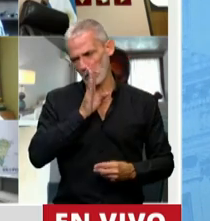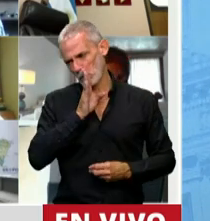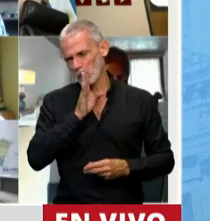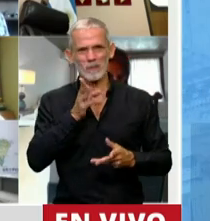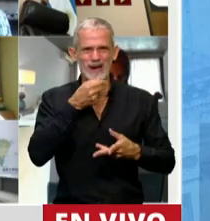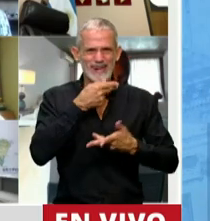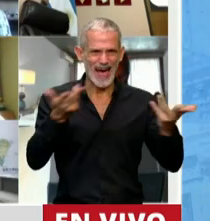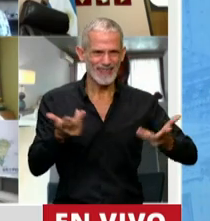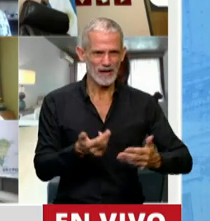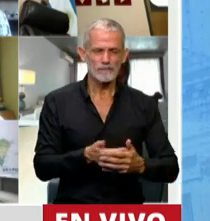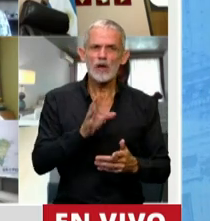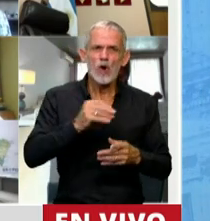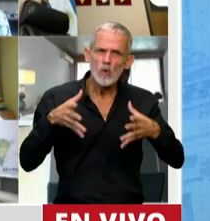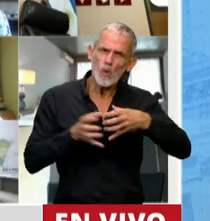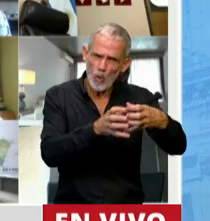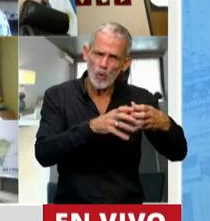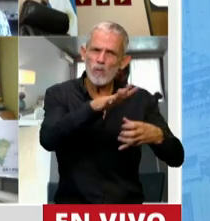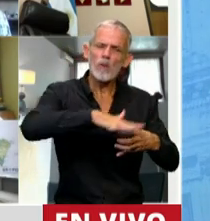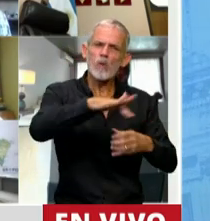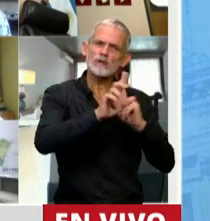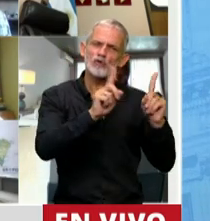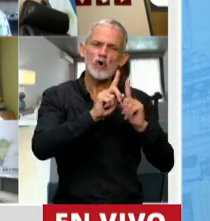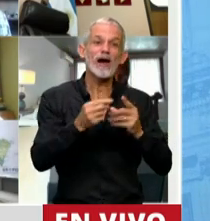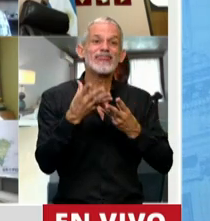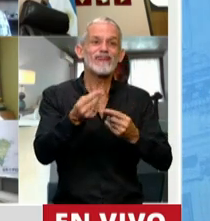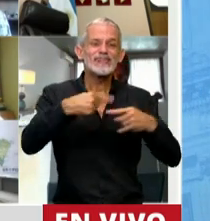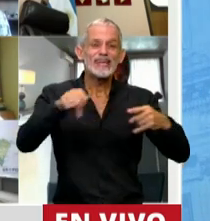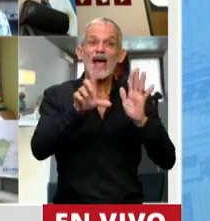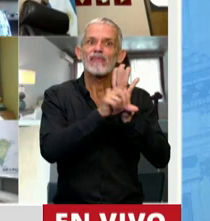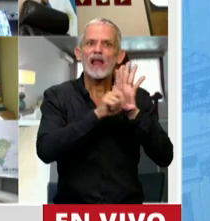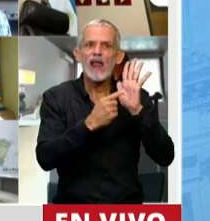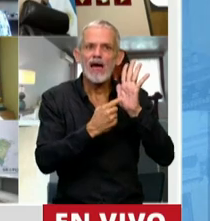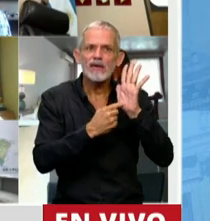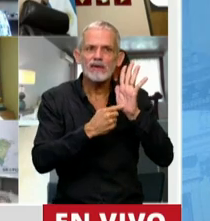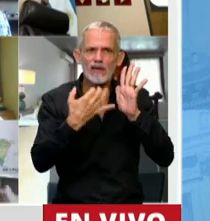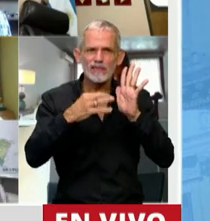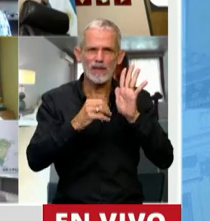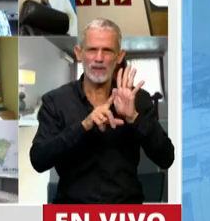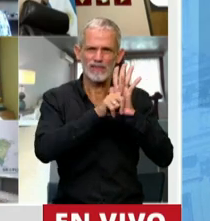en defensa, no de un sector de la población, sino en defensa de la ley en todo caso.